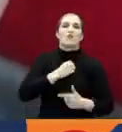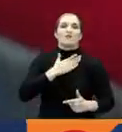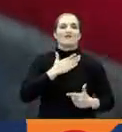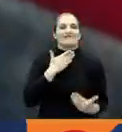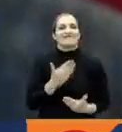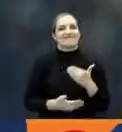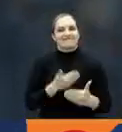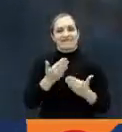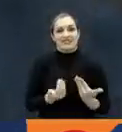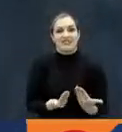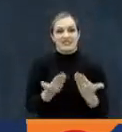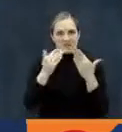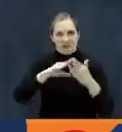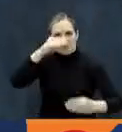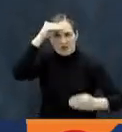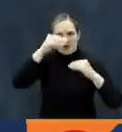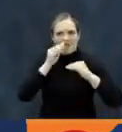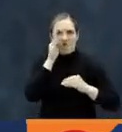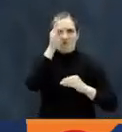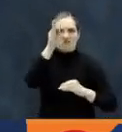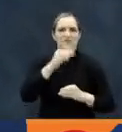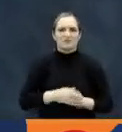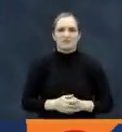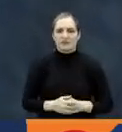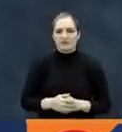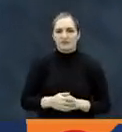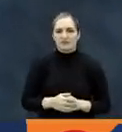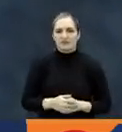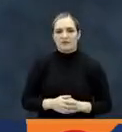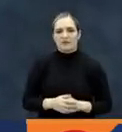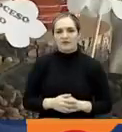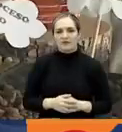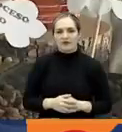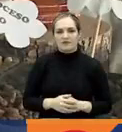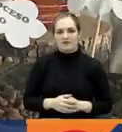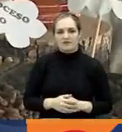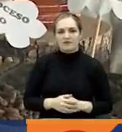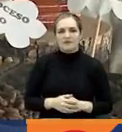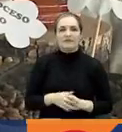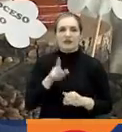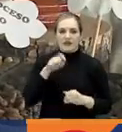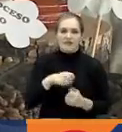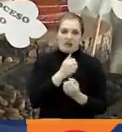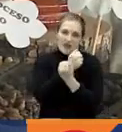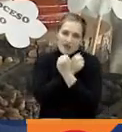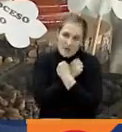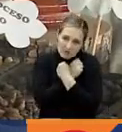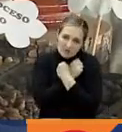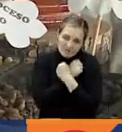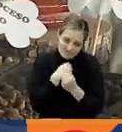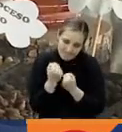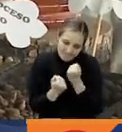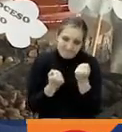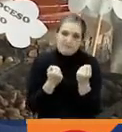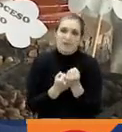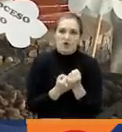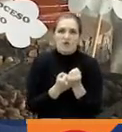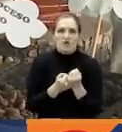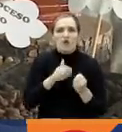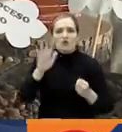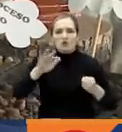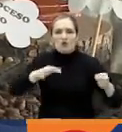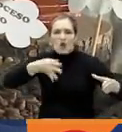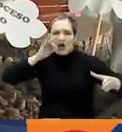perfecta de comenzar a forjar su futuro. Aún hay que poner el apoyo, el amor a hacer barista, a